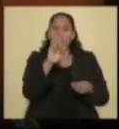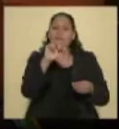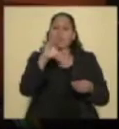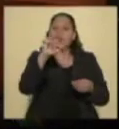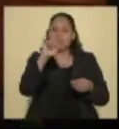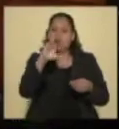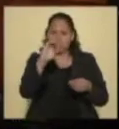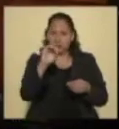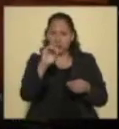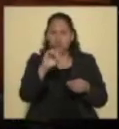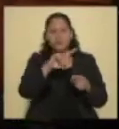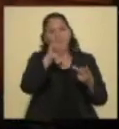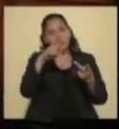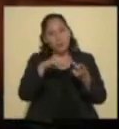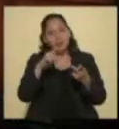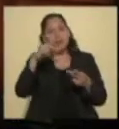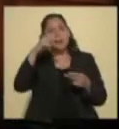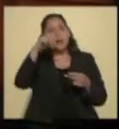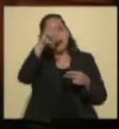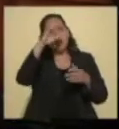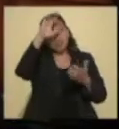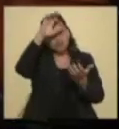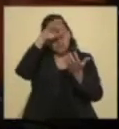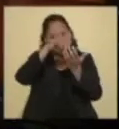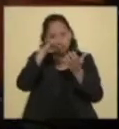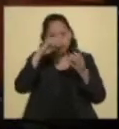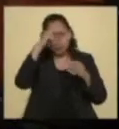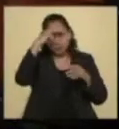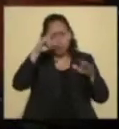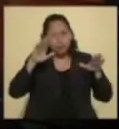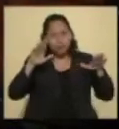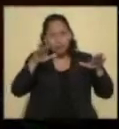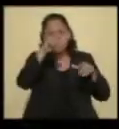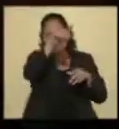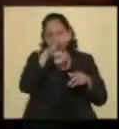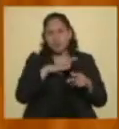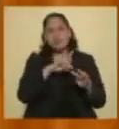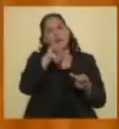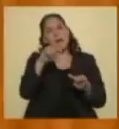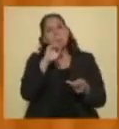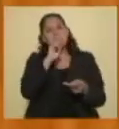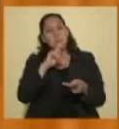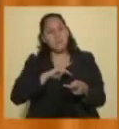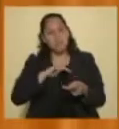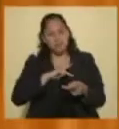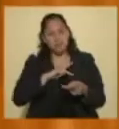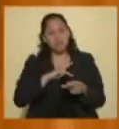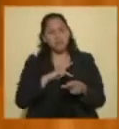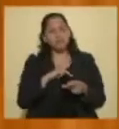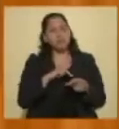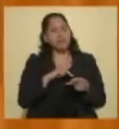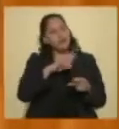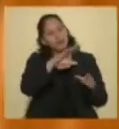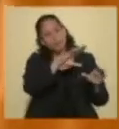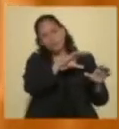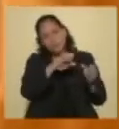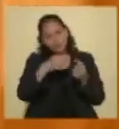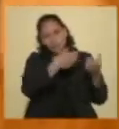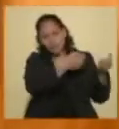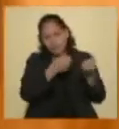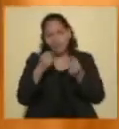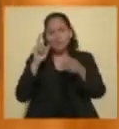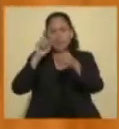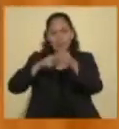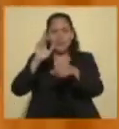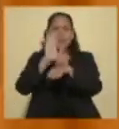y posteriormente en Mexicana de Aviación, y luego pues mi mamá lo jaló para